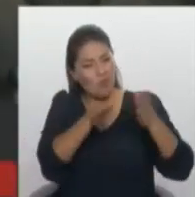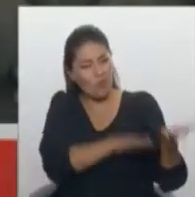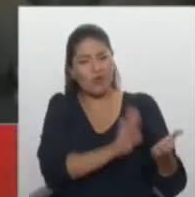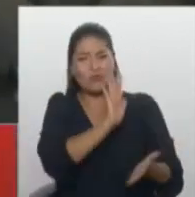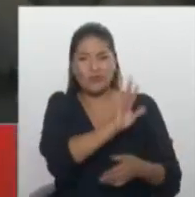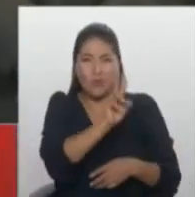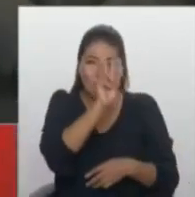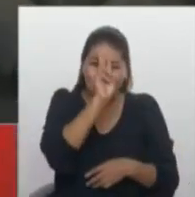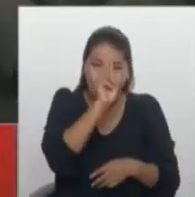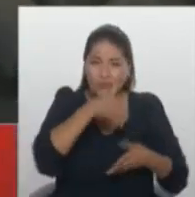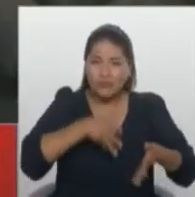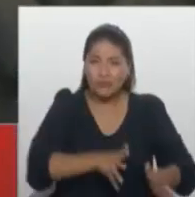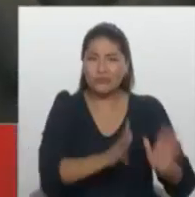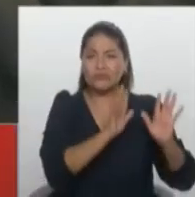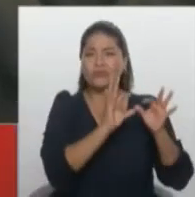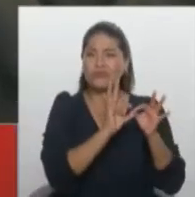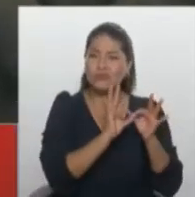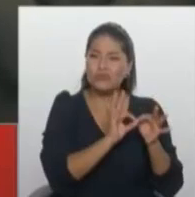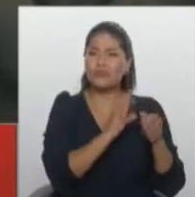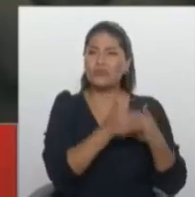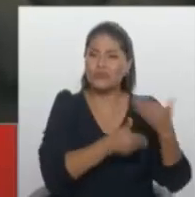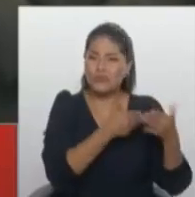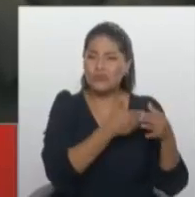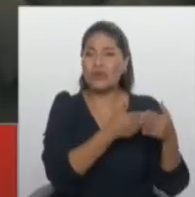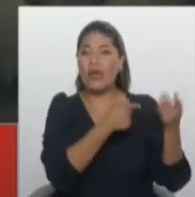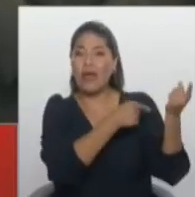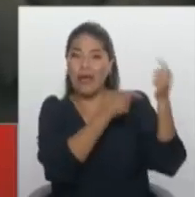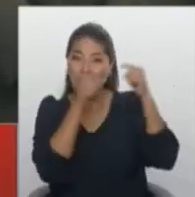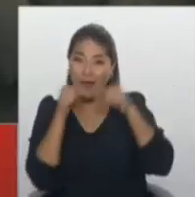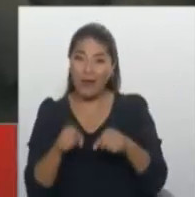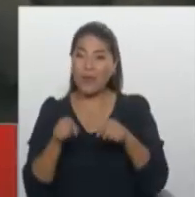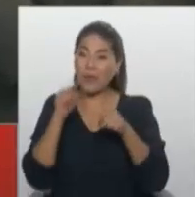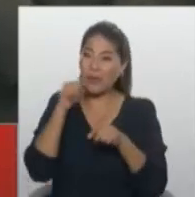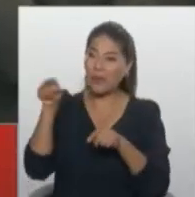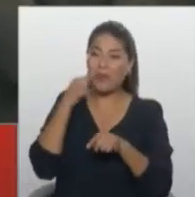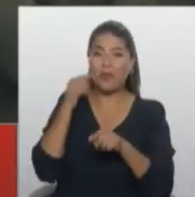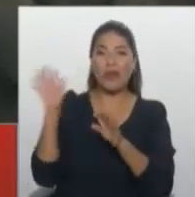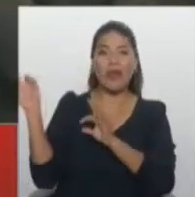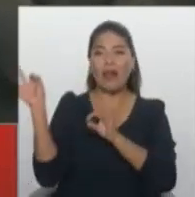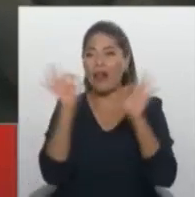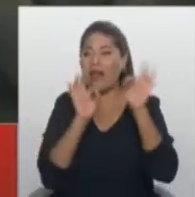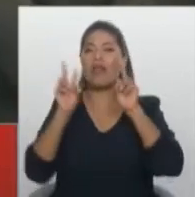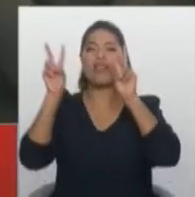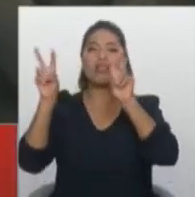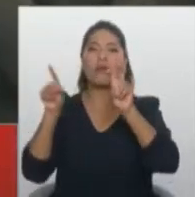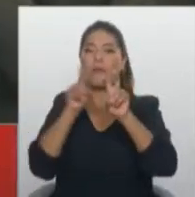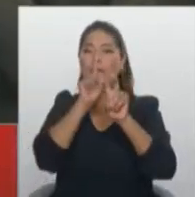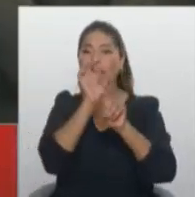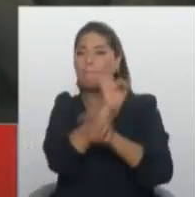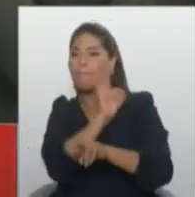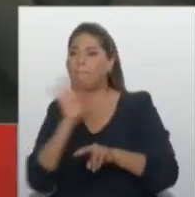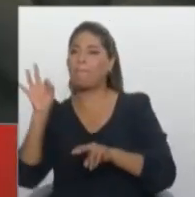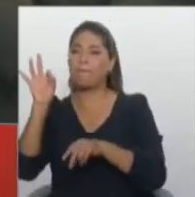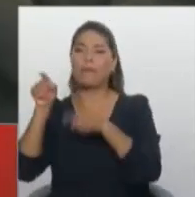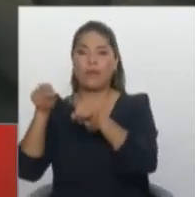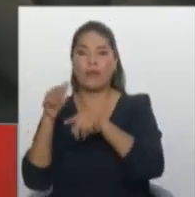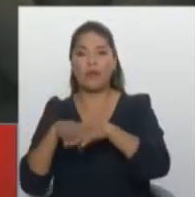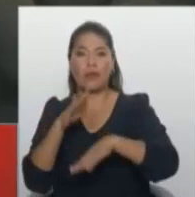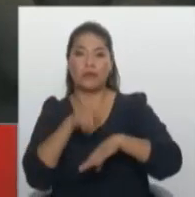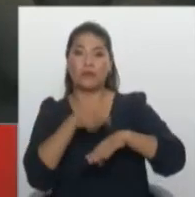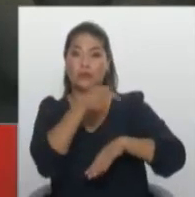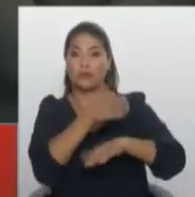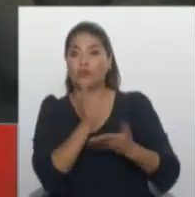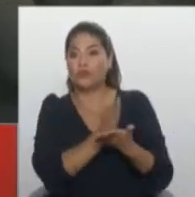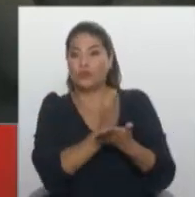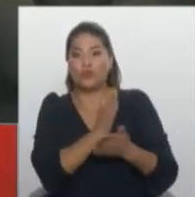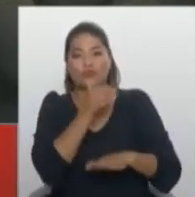la presidenta Dina Boluarte se iba a quedar calladita por la denuncia que le había presentado, ella le respondió y le